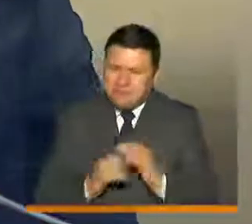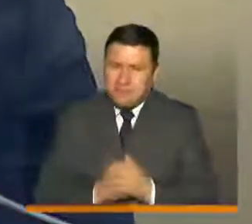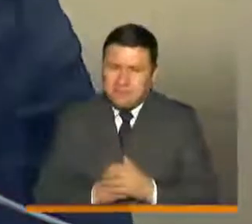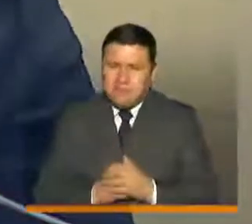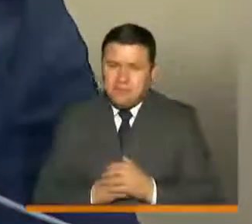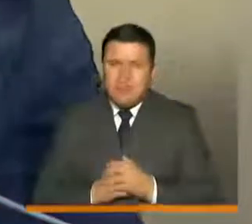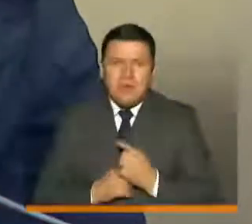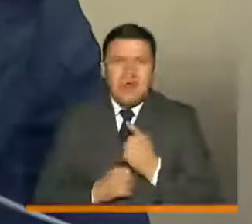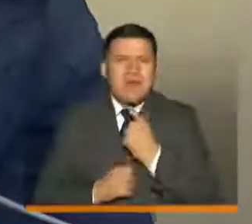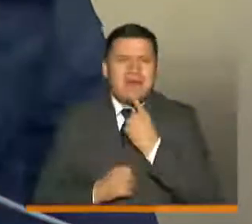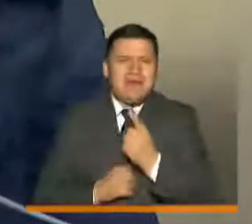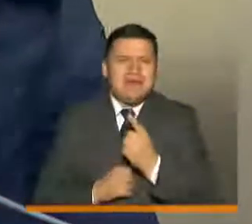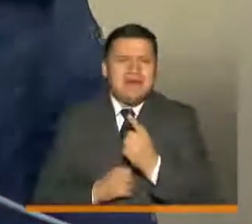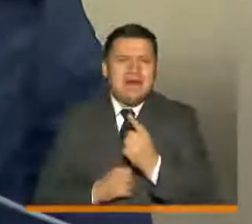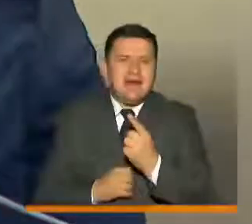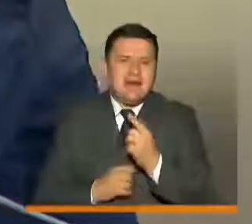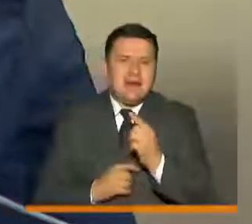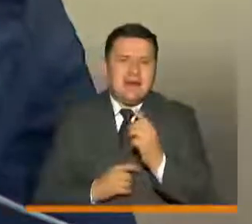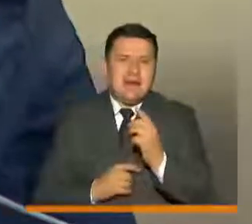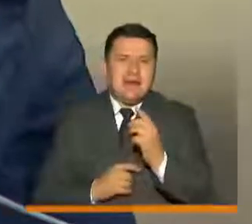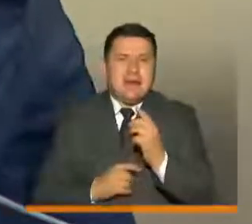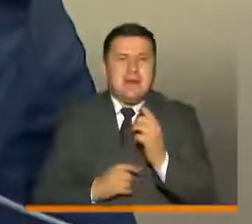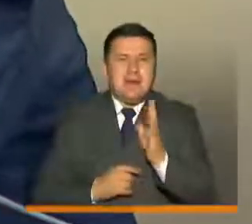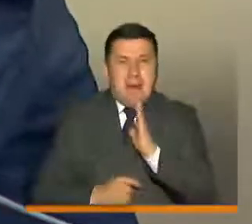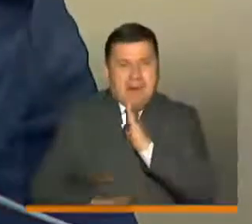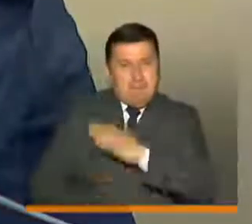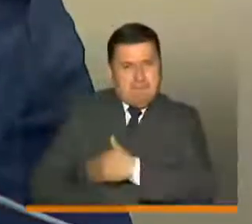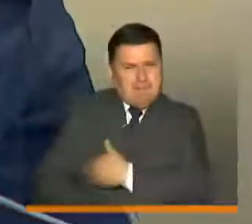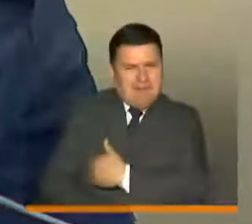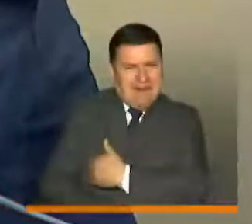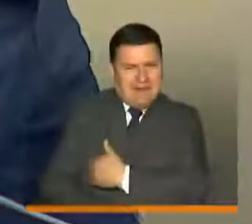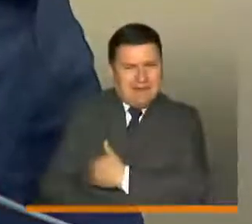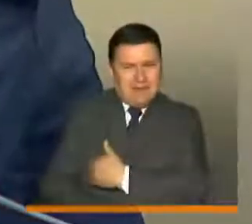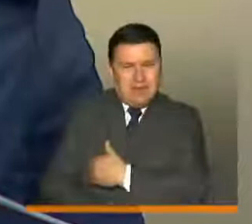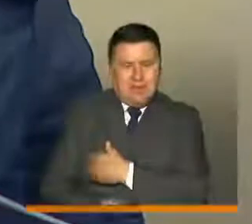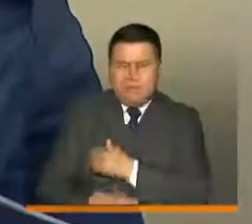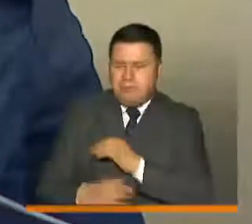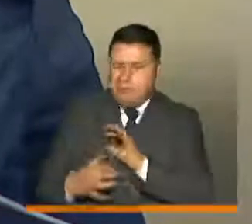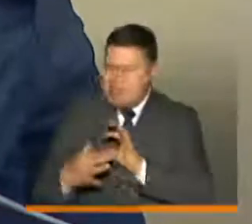Hemos acuñado un término que hemos denominado con el grupo del ministerio de